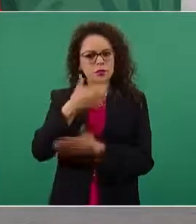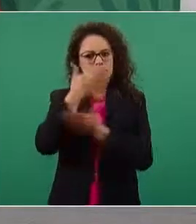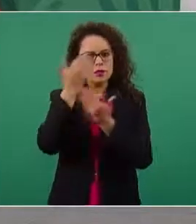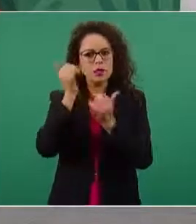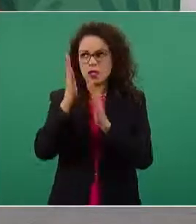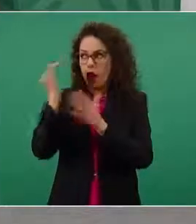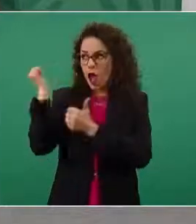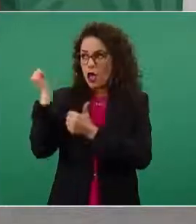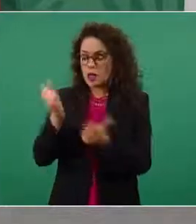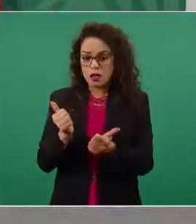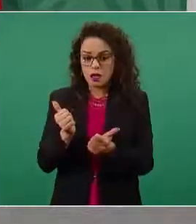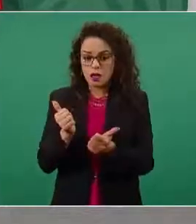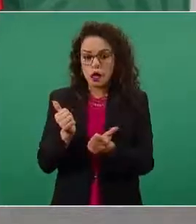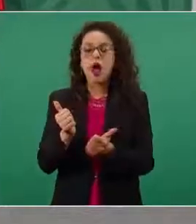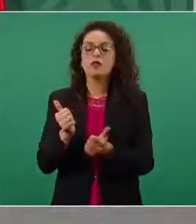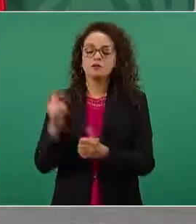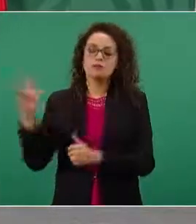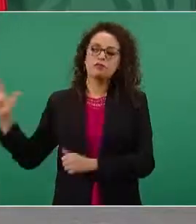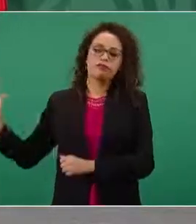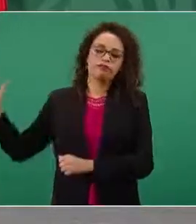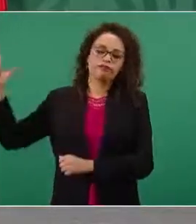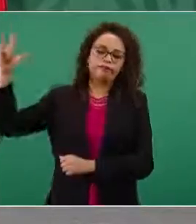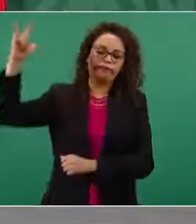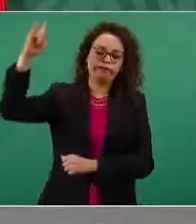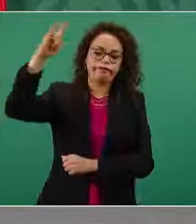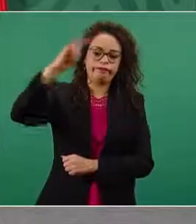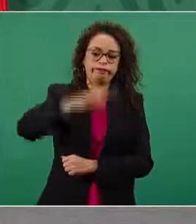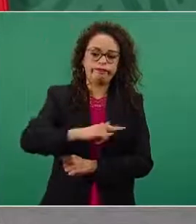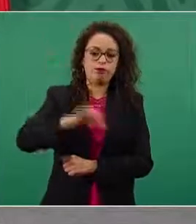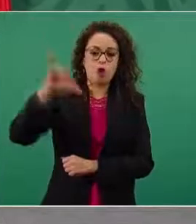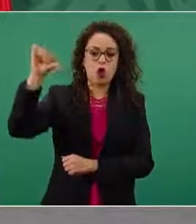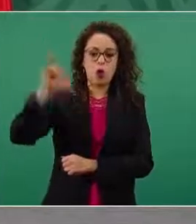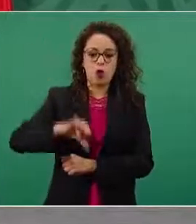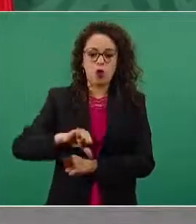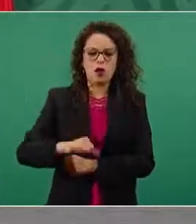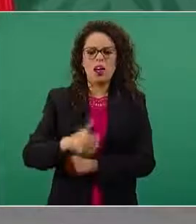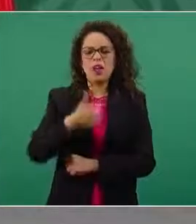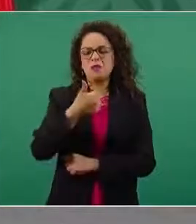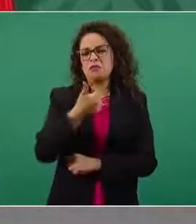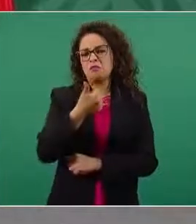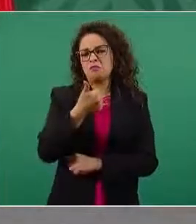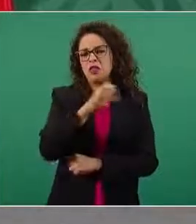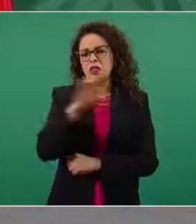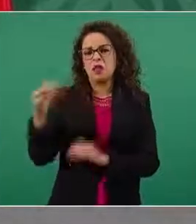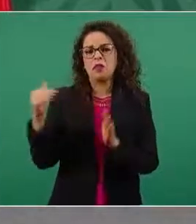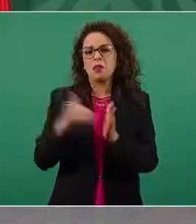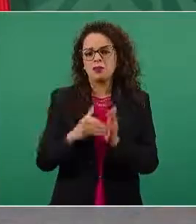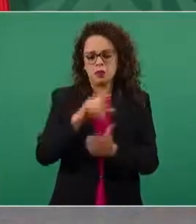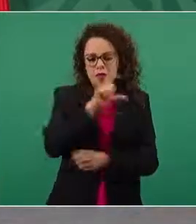Sí, viene un avión, hoy llegan como 600,000 dosis.